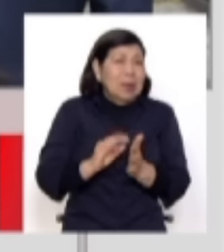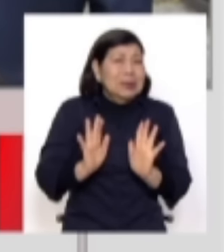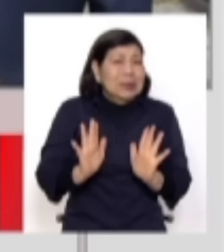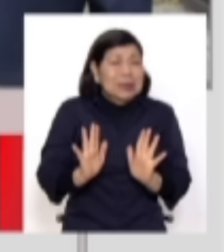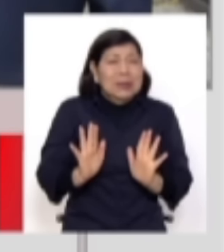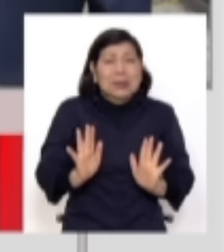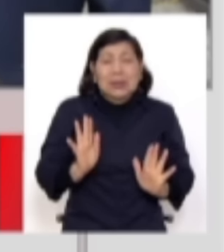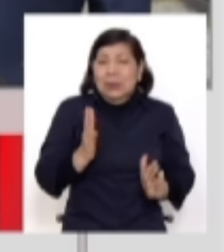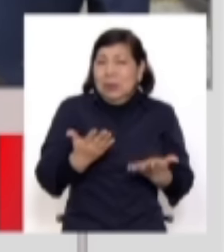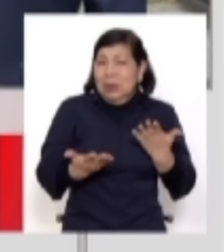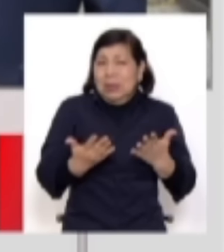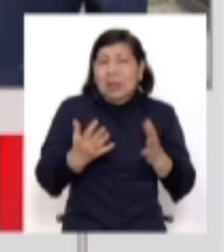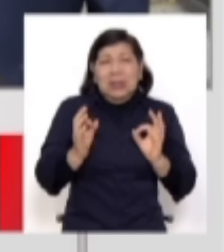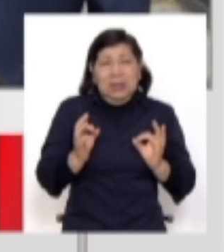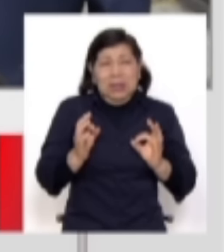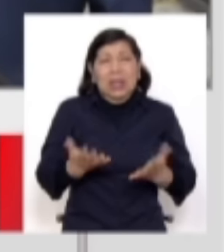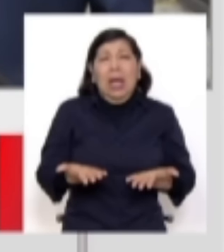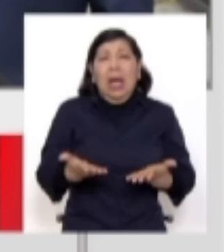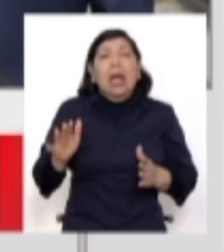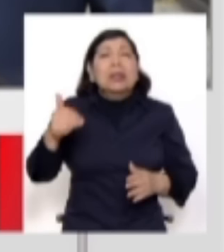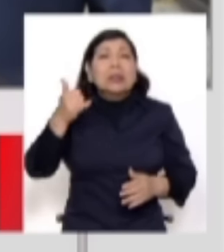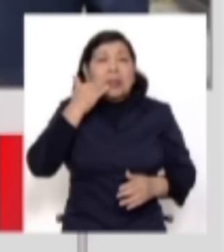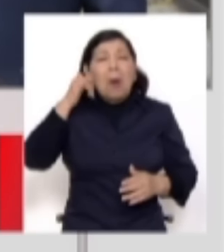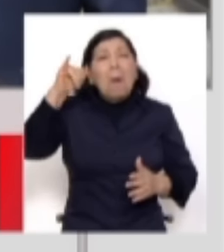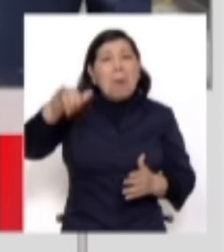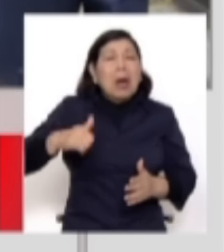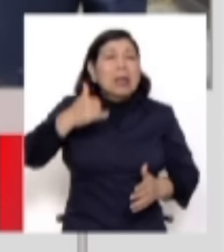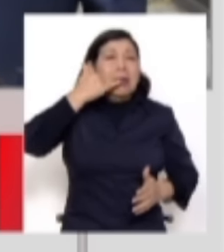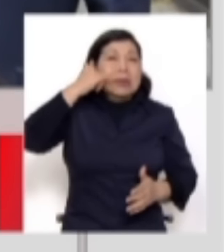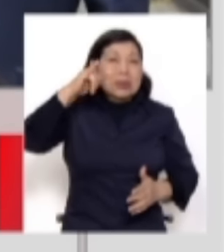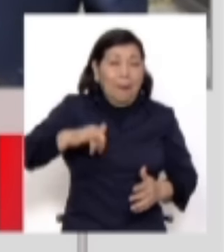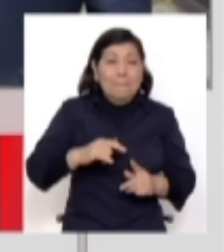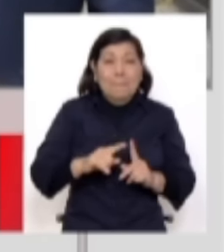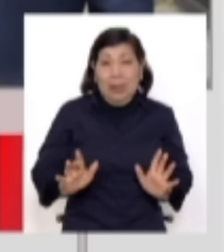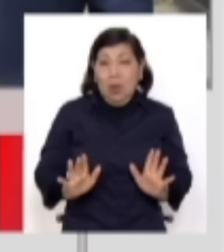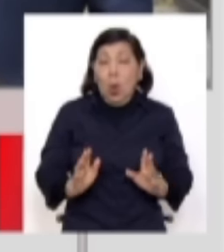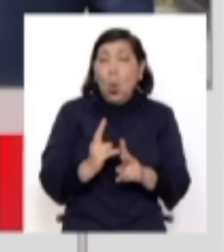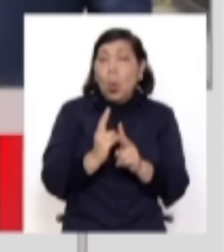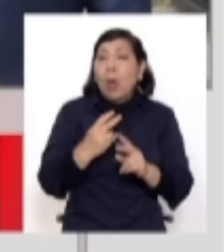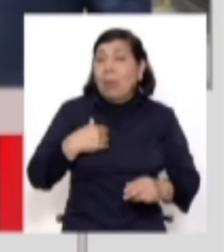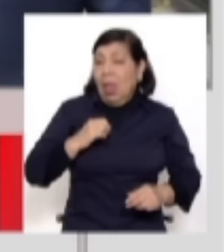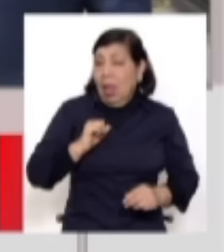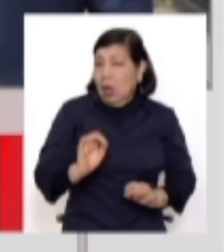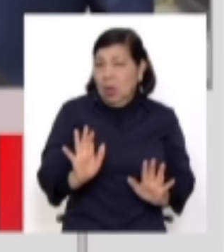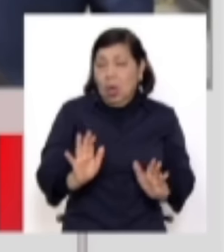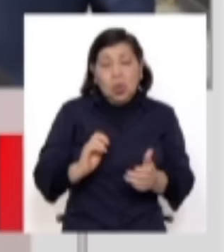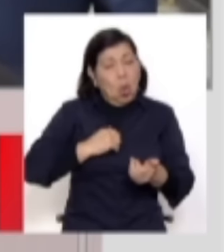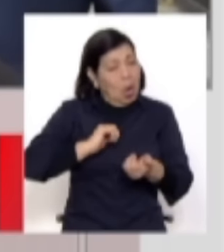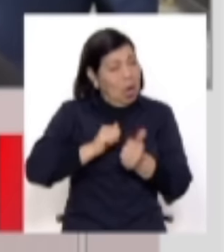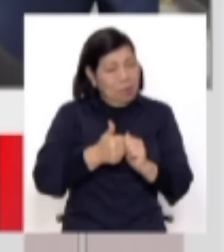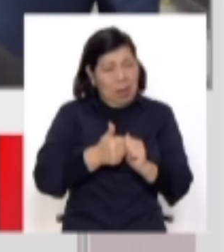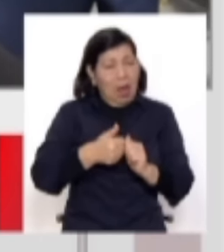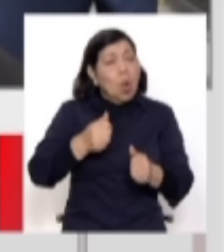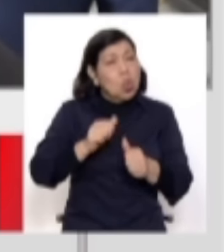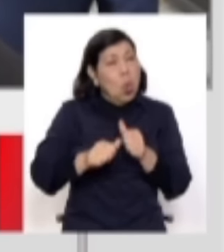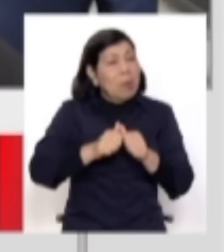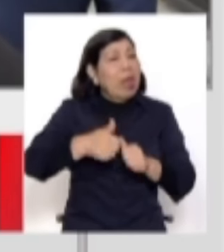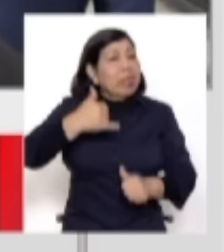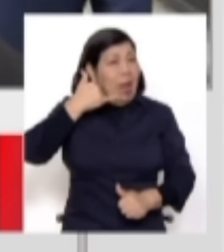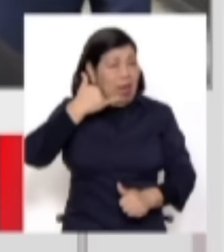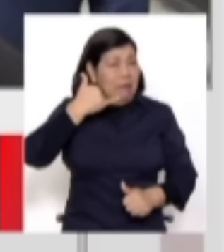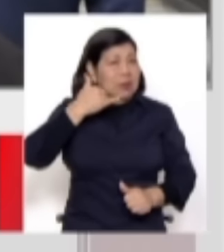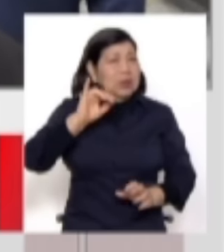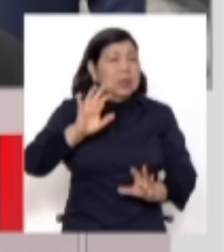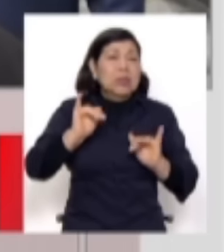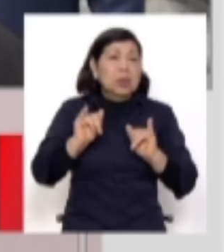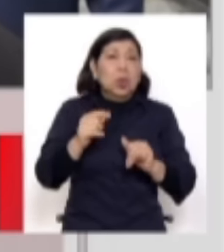motivos de que estaban esa modalidad de que llaman y cuelgan, entonces por seguridad de mis hijos lo cambié, porque constantemente a veces mis hijos